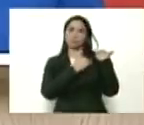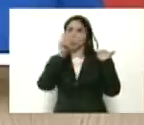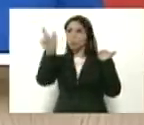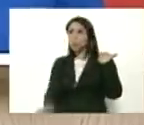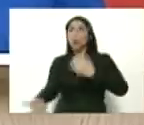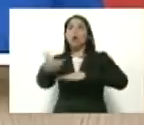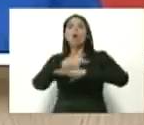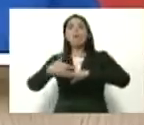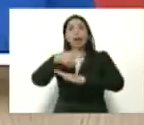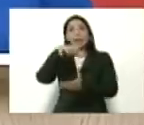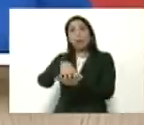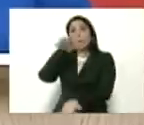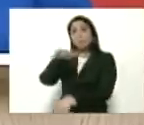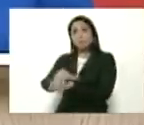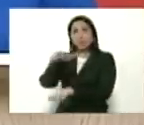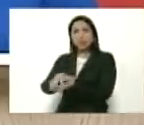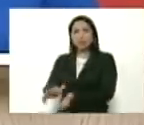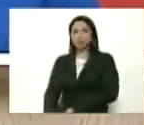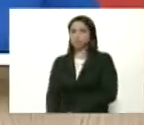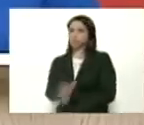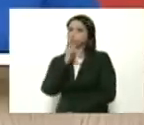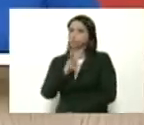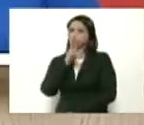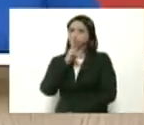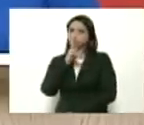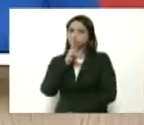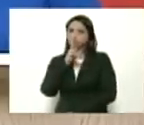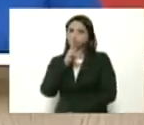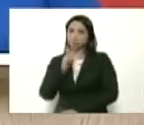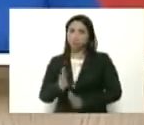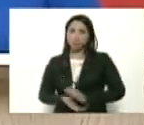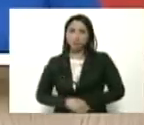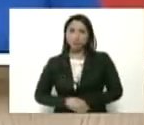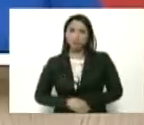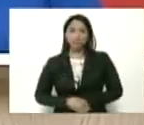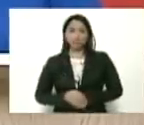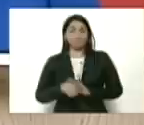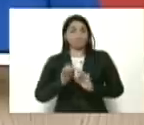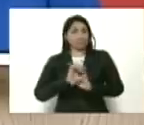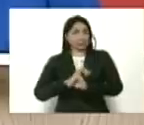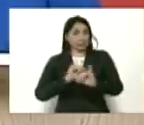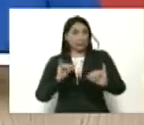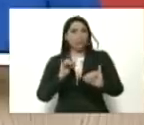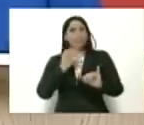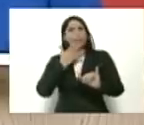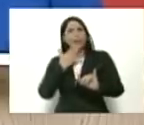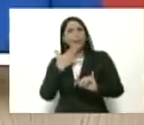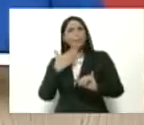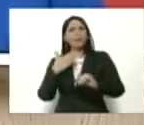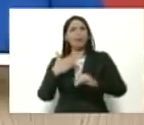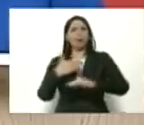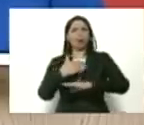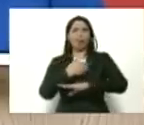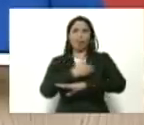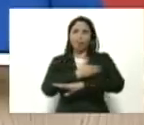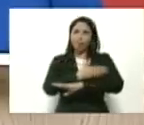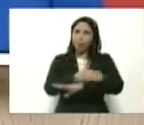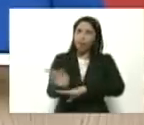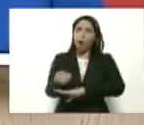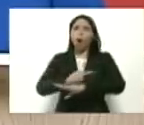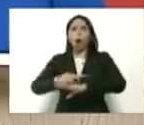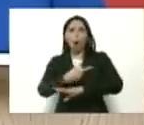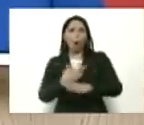gobernador de esta entidad estatal. Hay que referir, porque ya a medida que pasan las horas, vamos